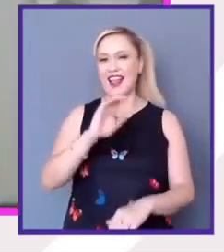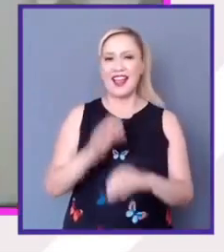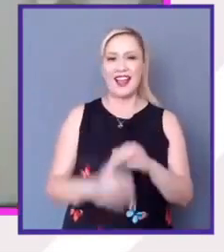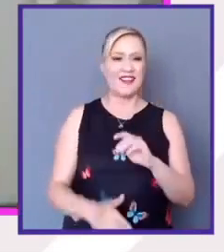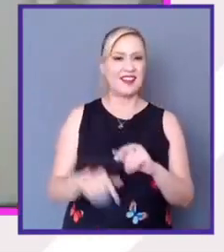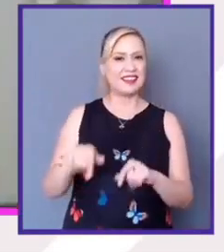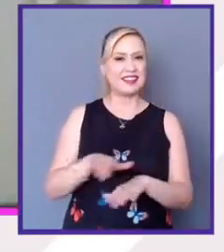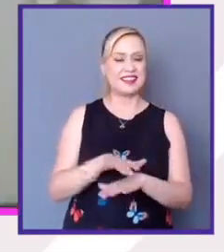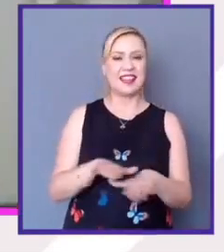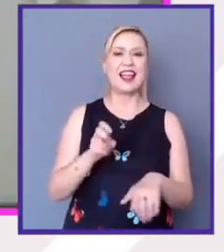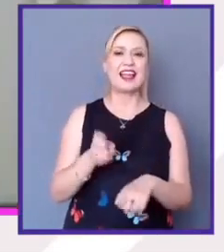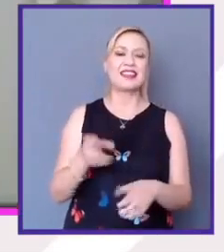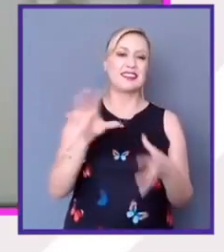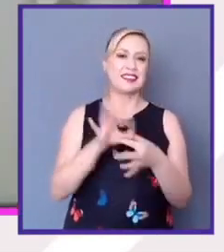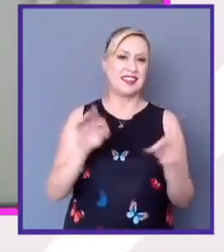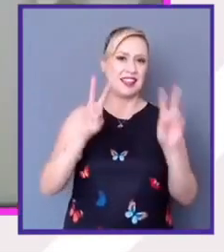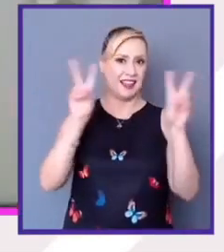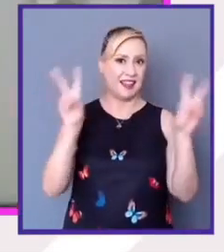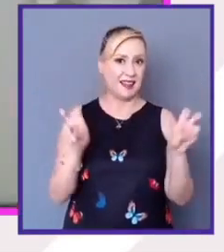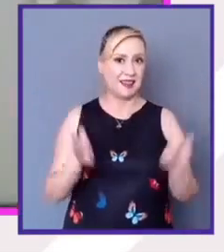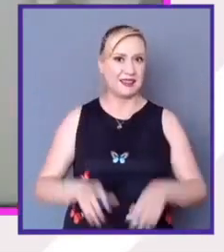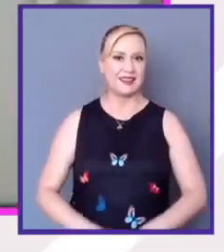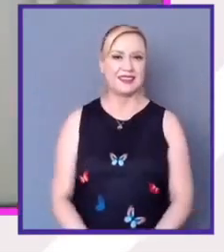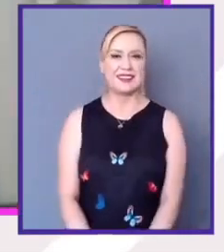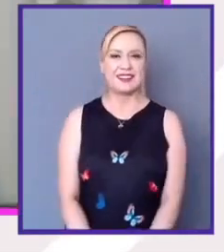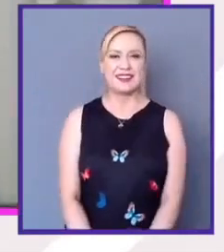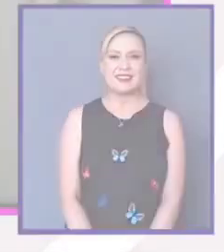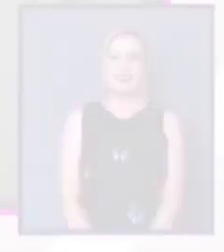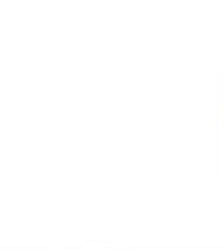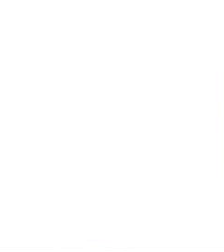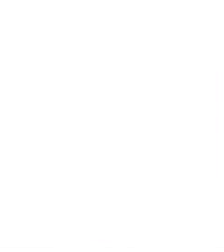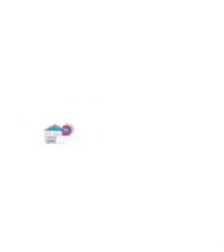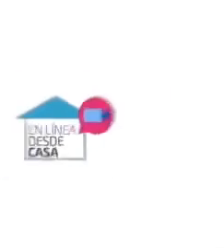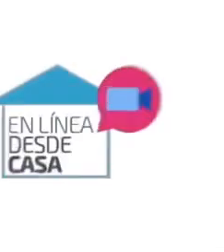bloque en Espacio Diverso.